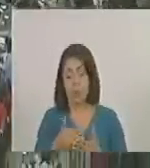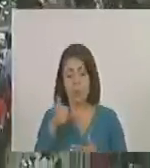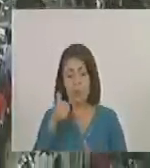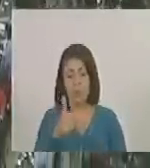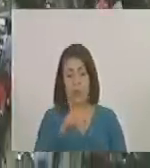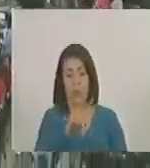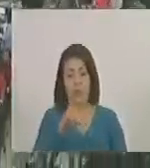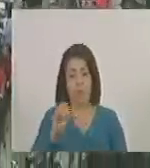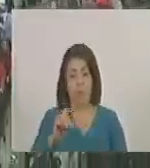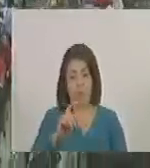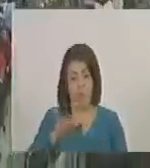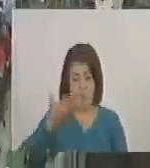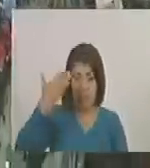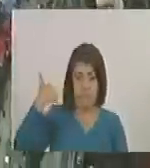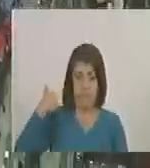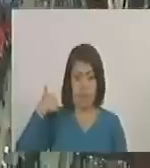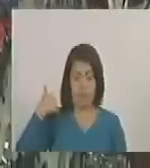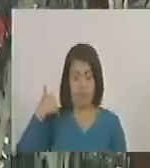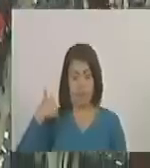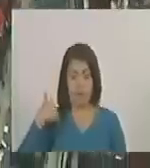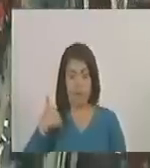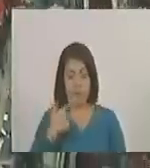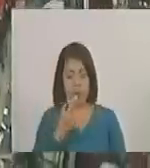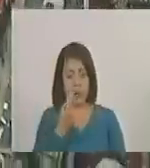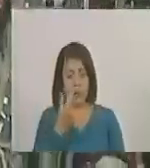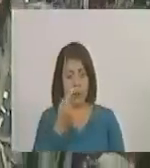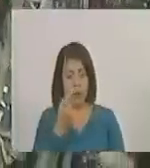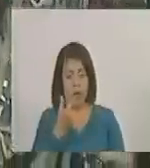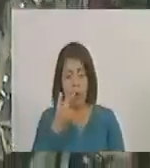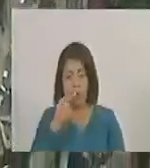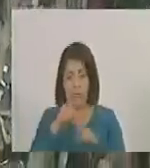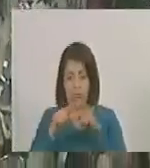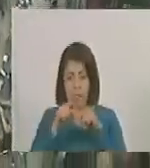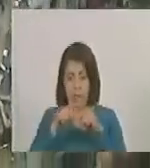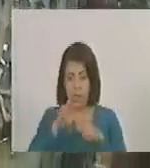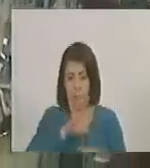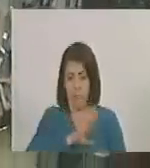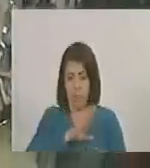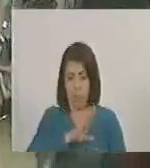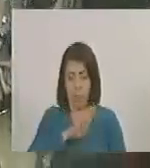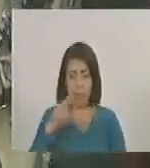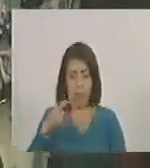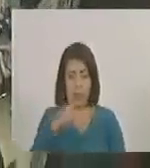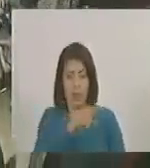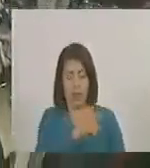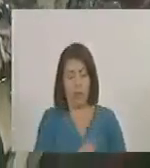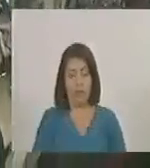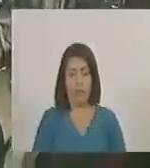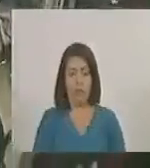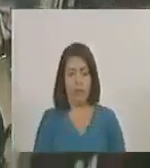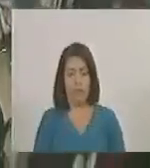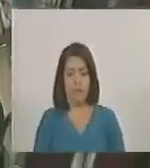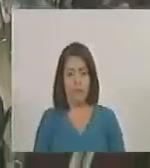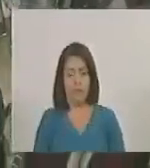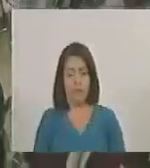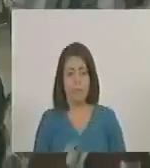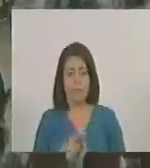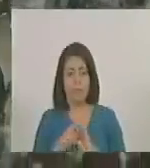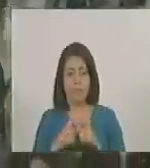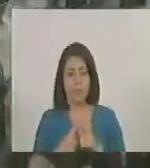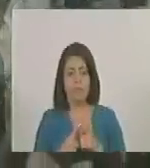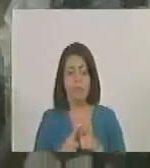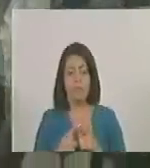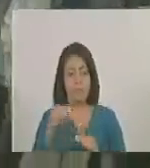XX pasado, poca autocrítica hay en la situación. Por eso